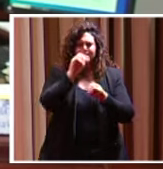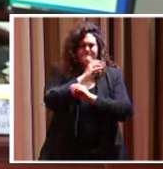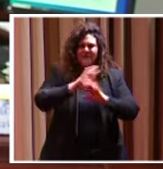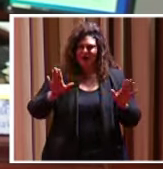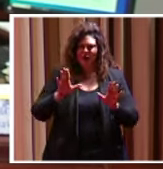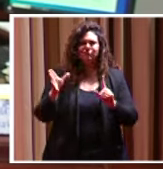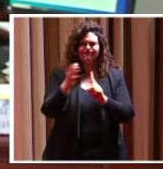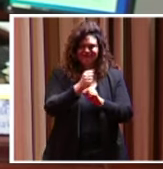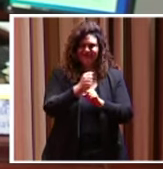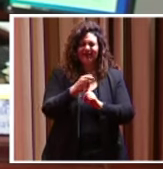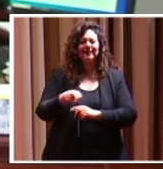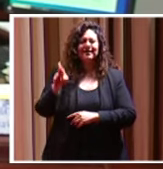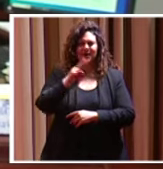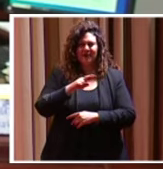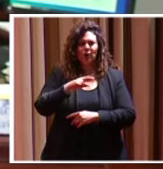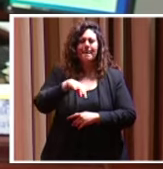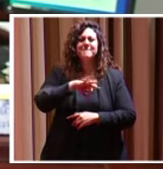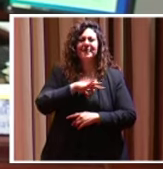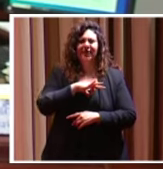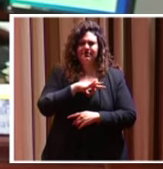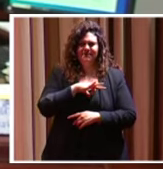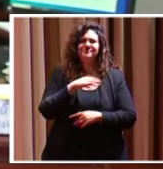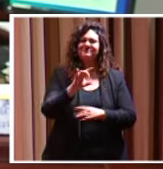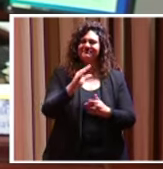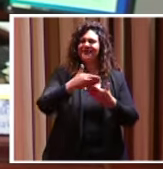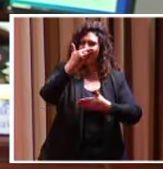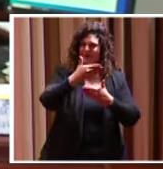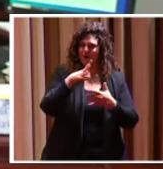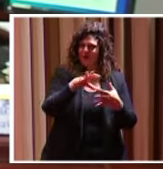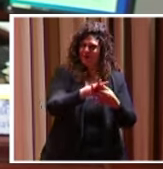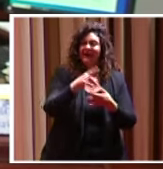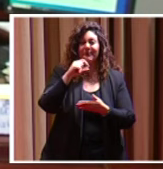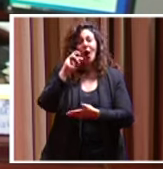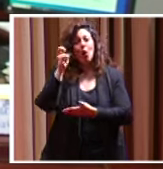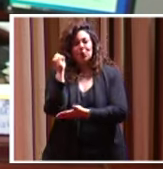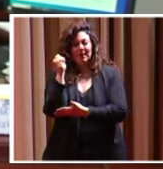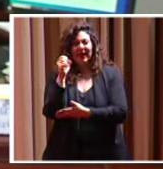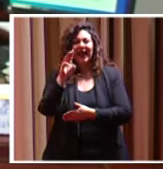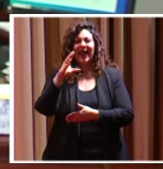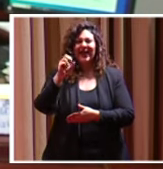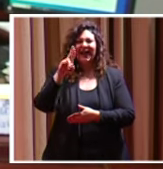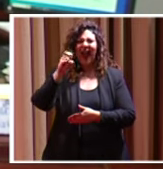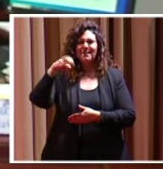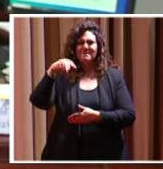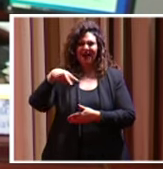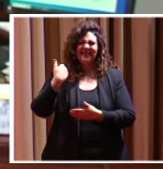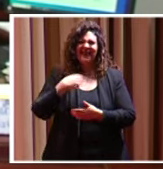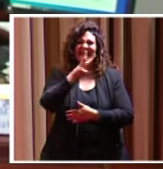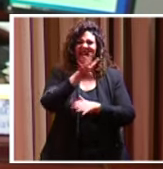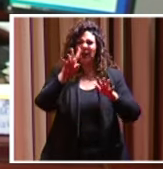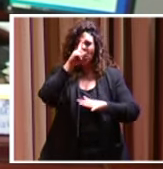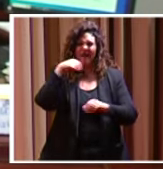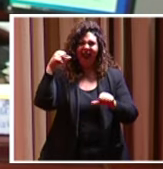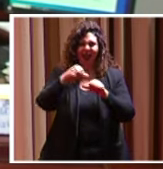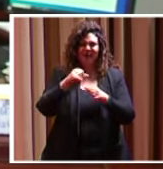mejor. Insisto, esta medalla es de todo Ideal. El otro pilar es Carmen. 39 años desde que nos casamos y 10